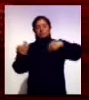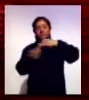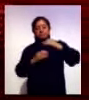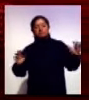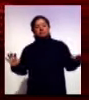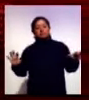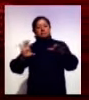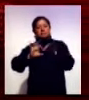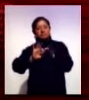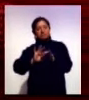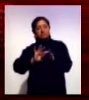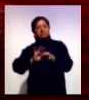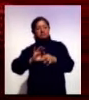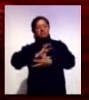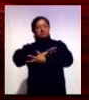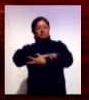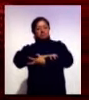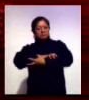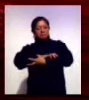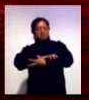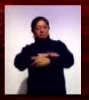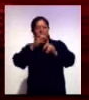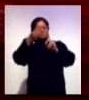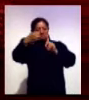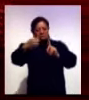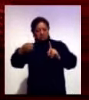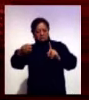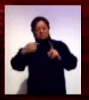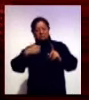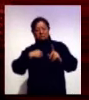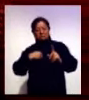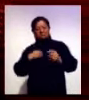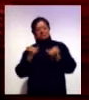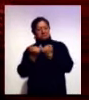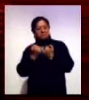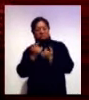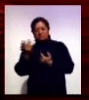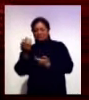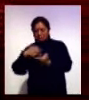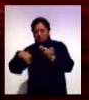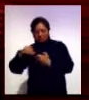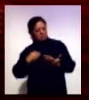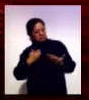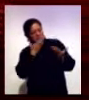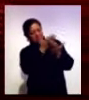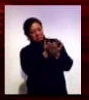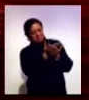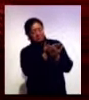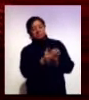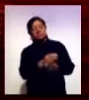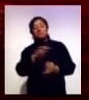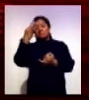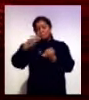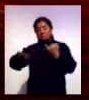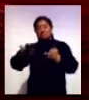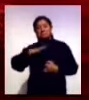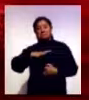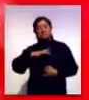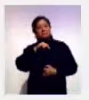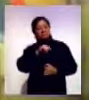desde los organizadores, desde nosotros, todos propusimos. Y al final pues, se hizo un producto que